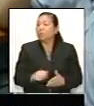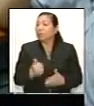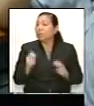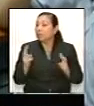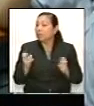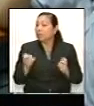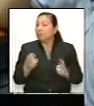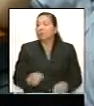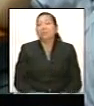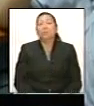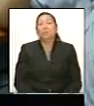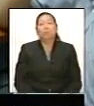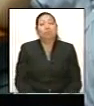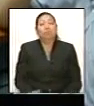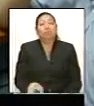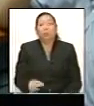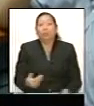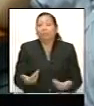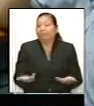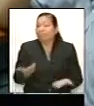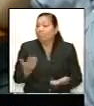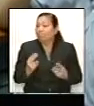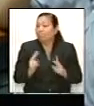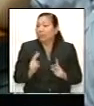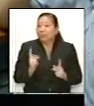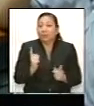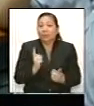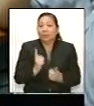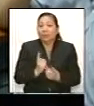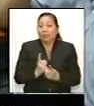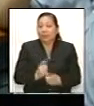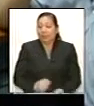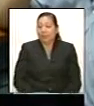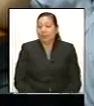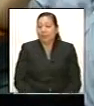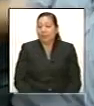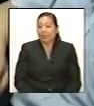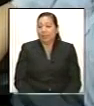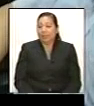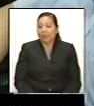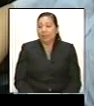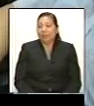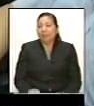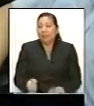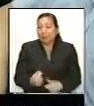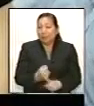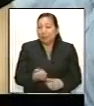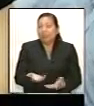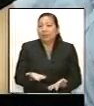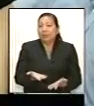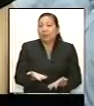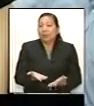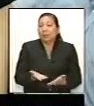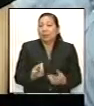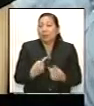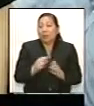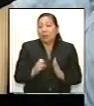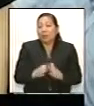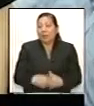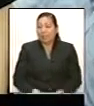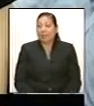temas, en este caso, que no vemos directamente, digamos, fue un chantaje, no una extorsión, por